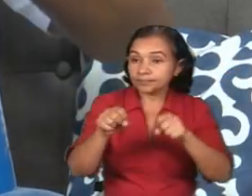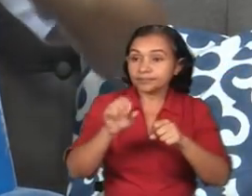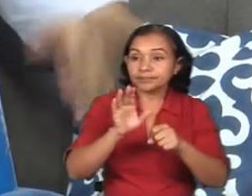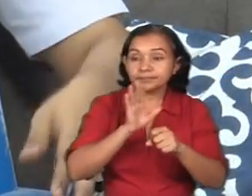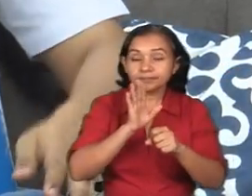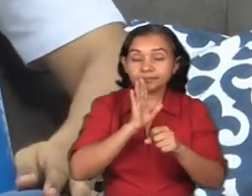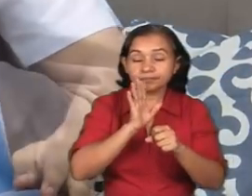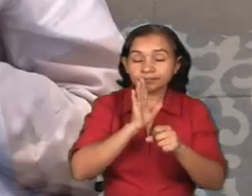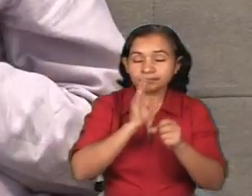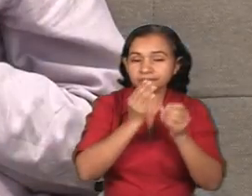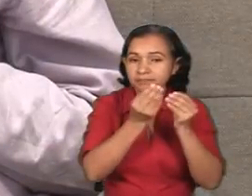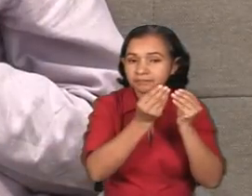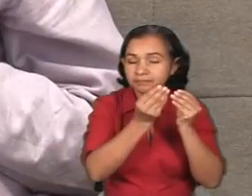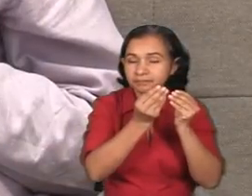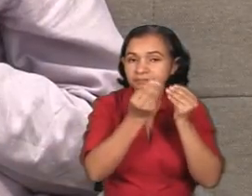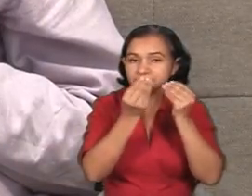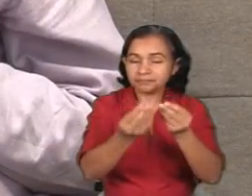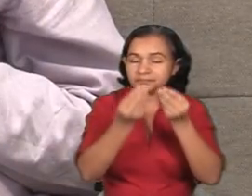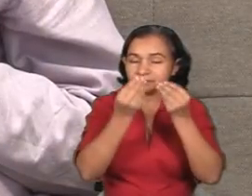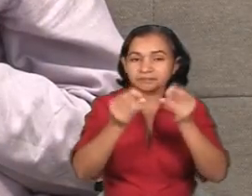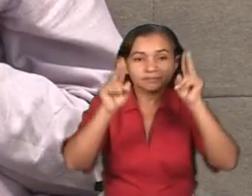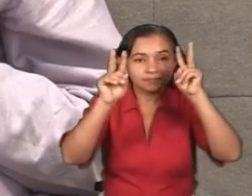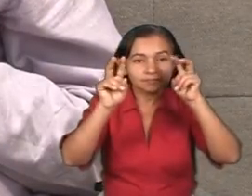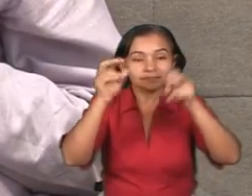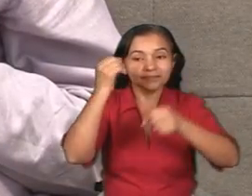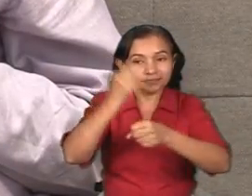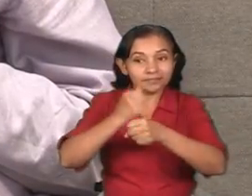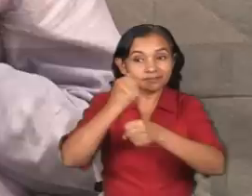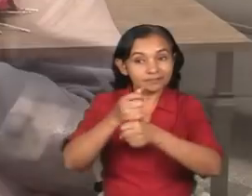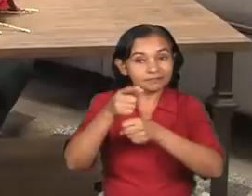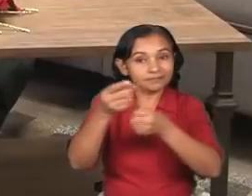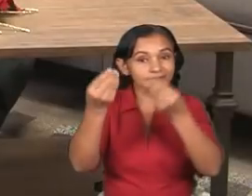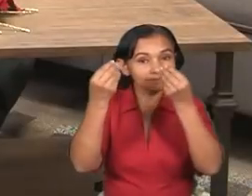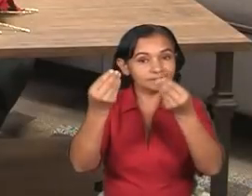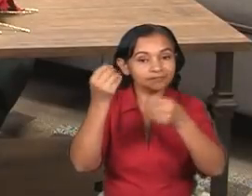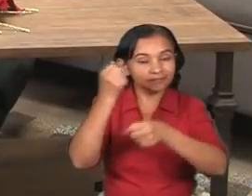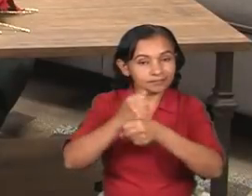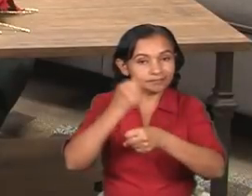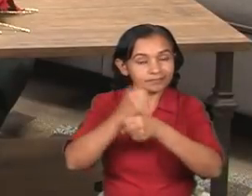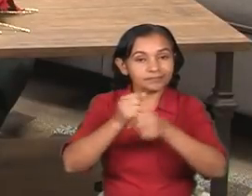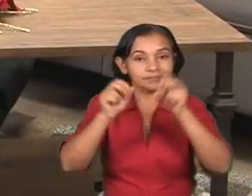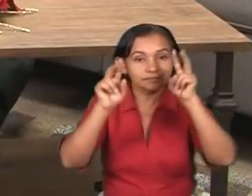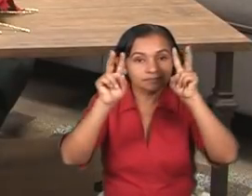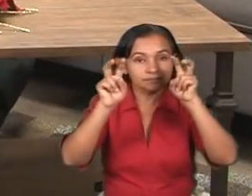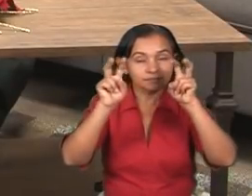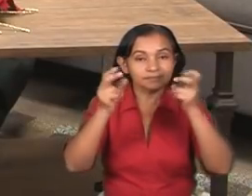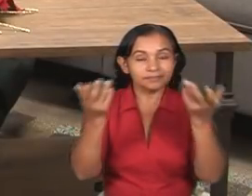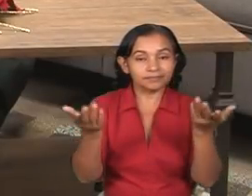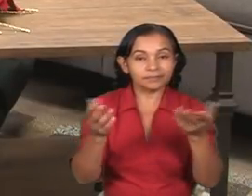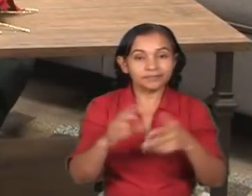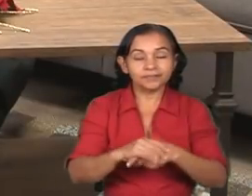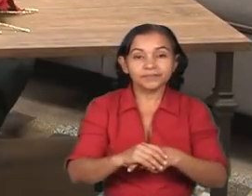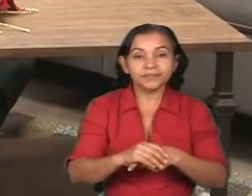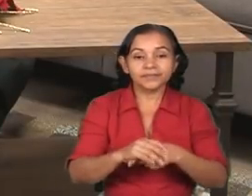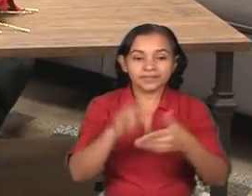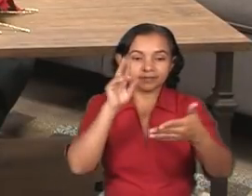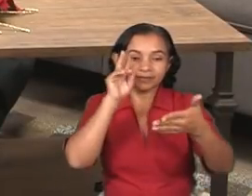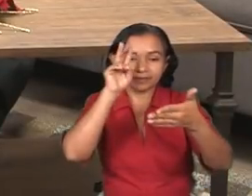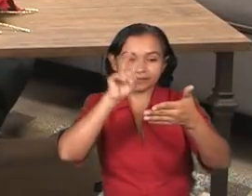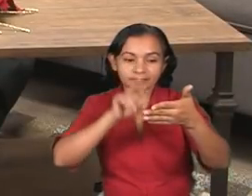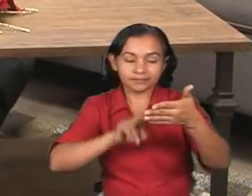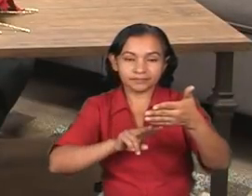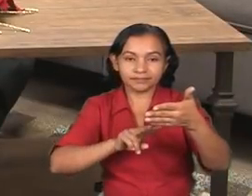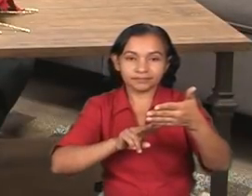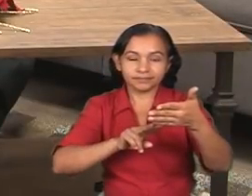hablando toda la mañana porque en realidad hay bastante trabajo hecho y bastante camino andado en este sentido? Mira, pero emblemáticamente, cuando uno revisa rápidamente,